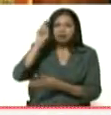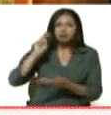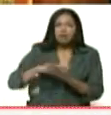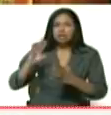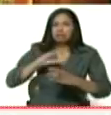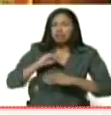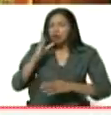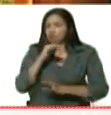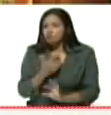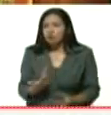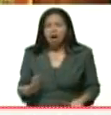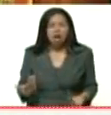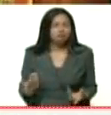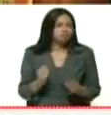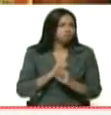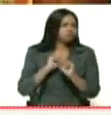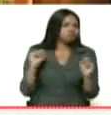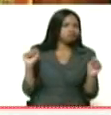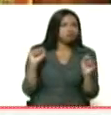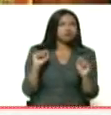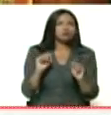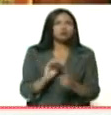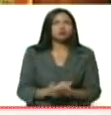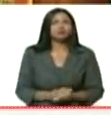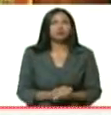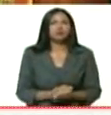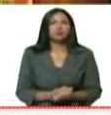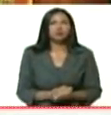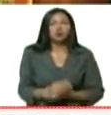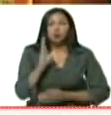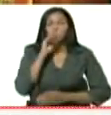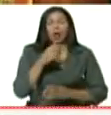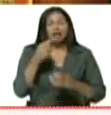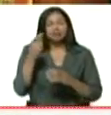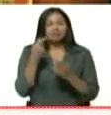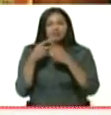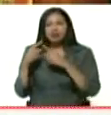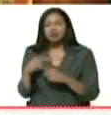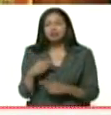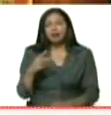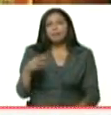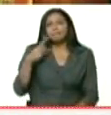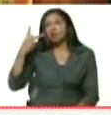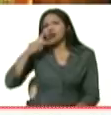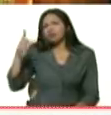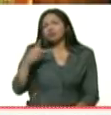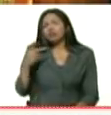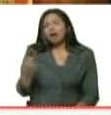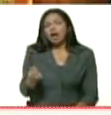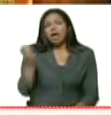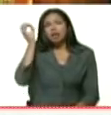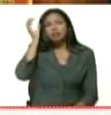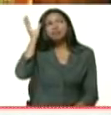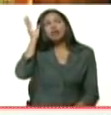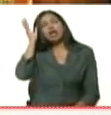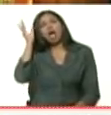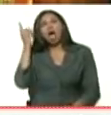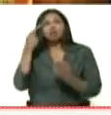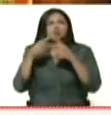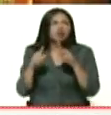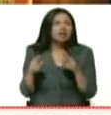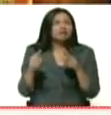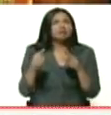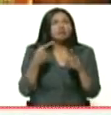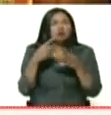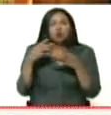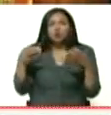Inaceptable, inaceptable. No puede tener diferencias ideológicas, políticas, con un dirigente de la oposición, con un partido